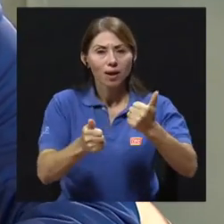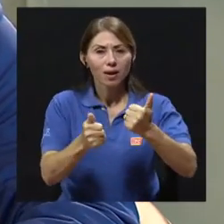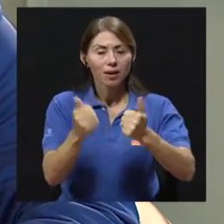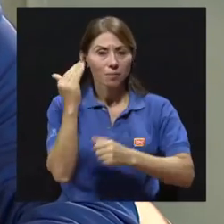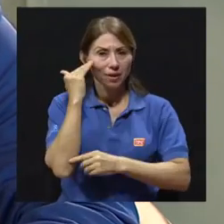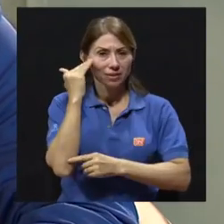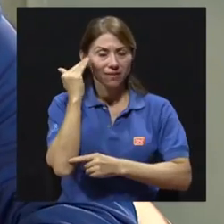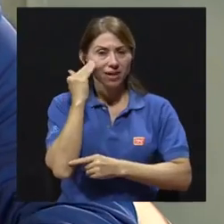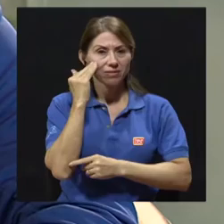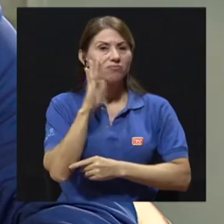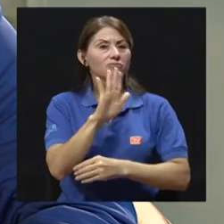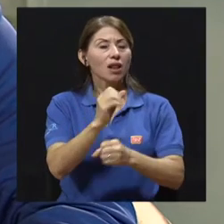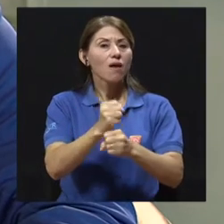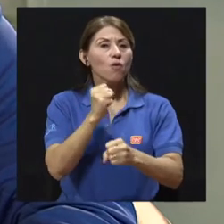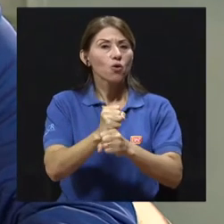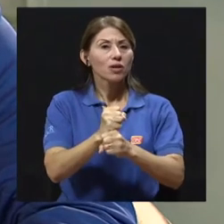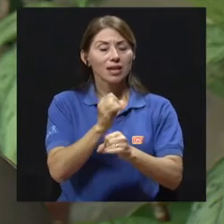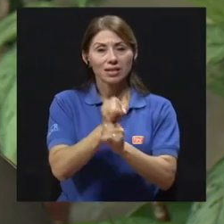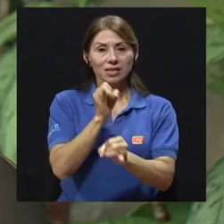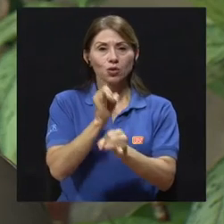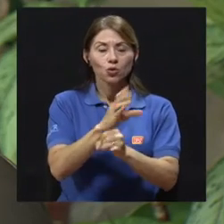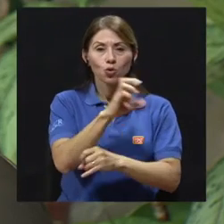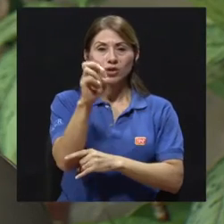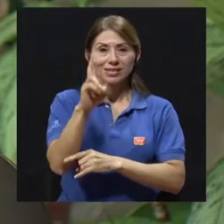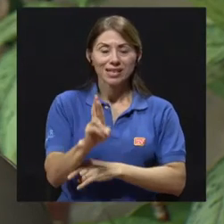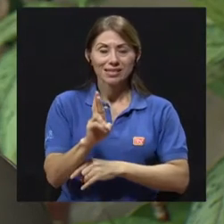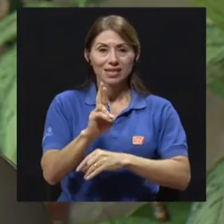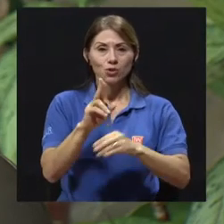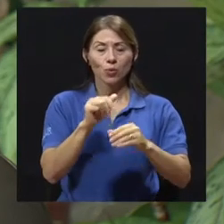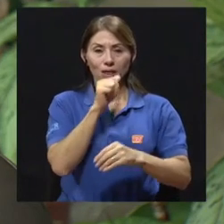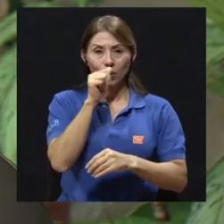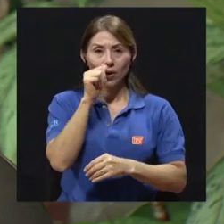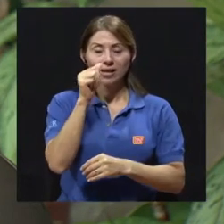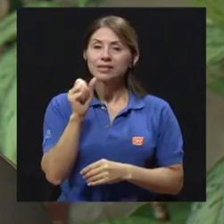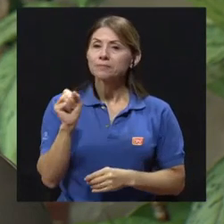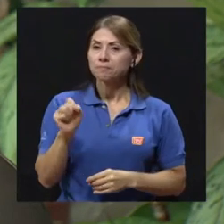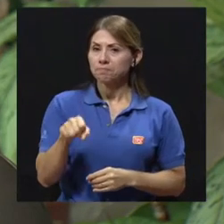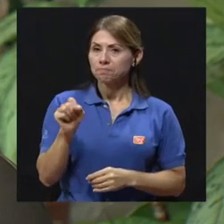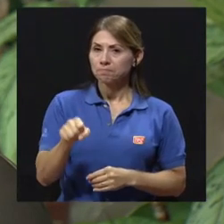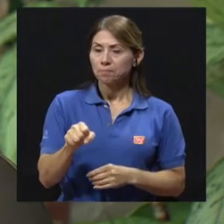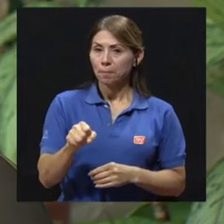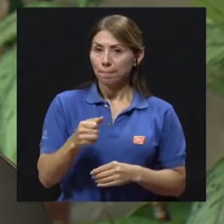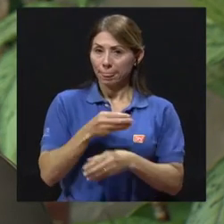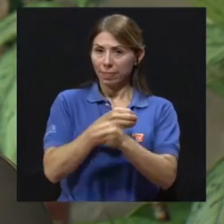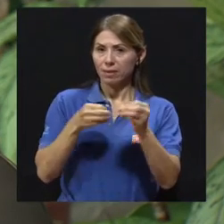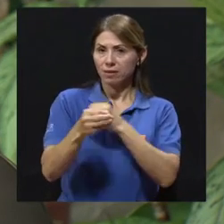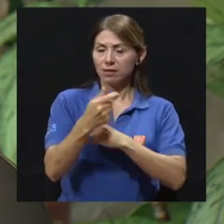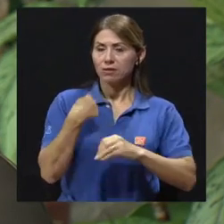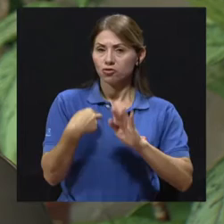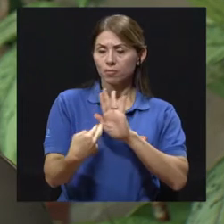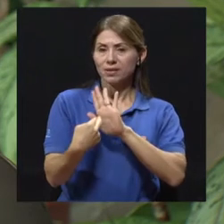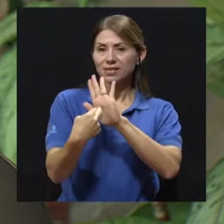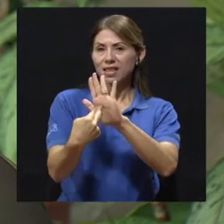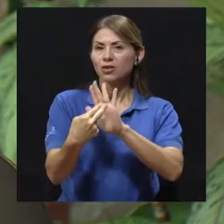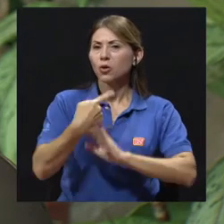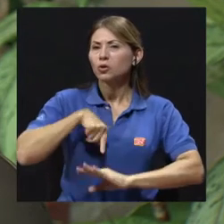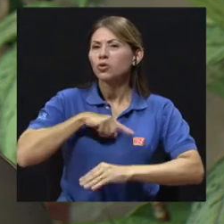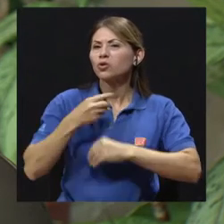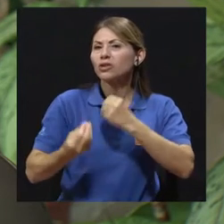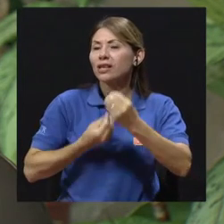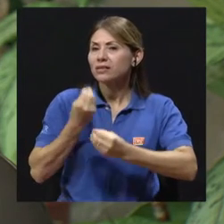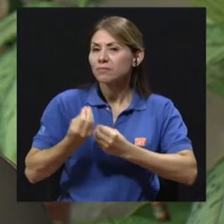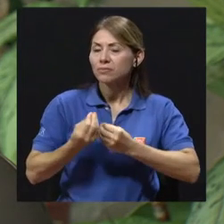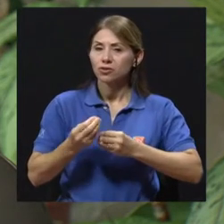la labor que realiza el Instituto Costarricense sobre Drogas en nuestro país. Sí, claro. Básicamente, desde la unidad que yo represento, lo que hacemos es